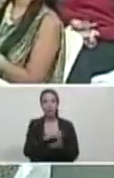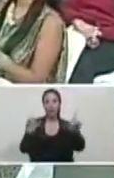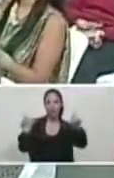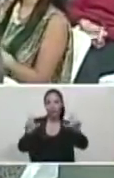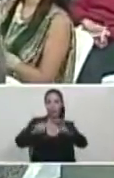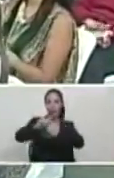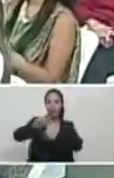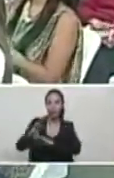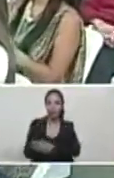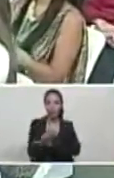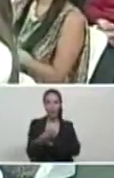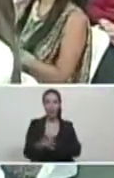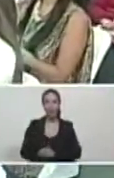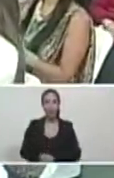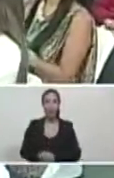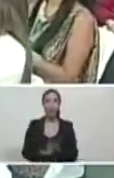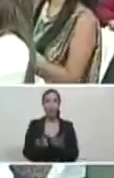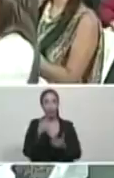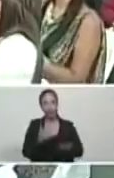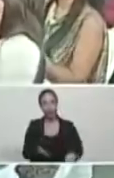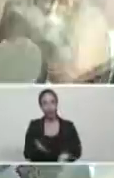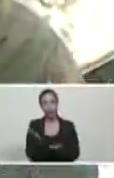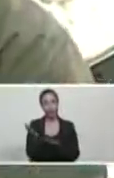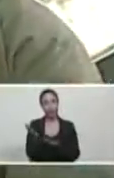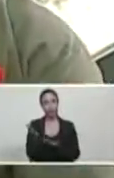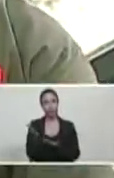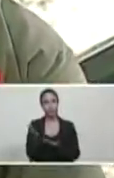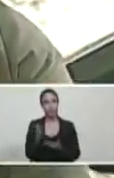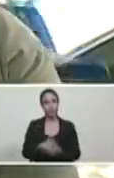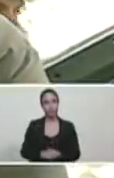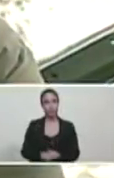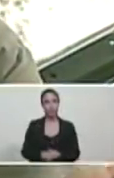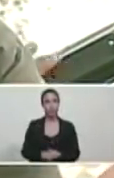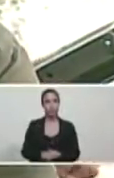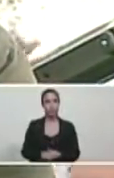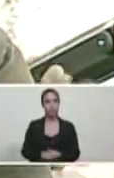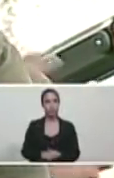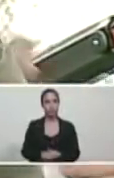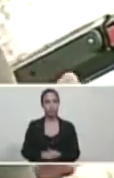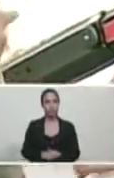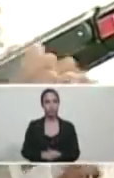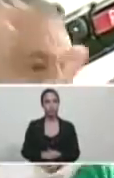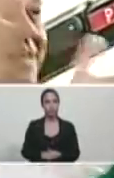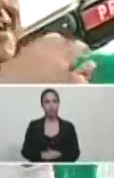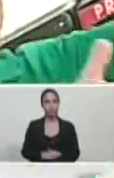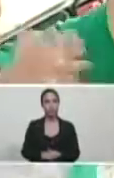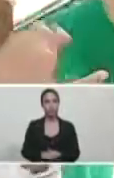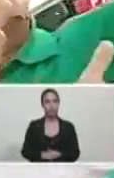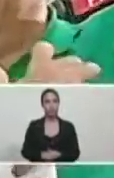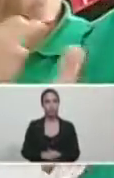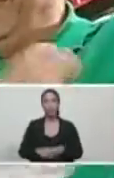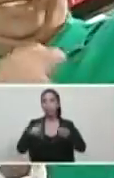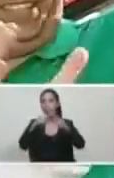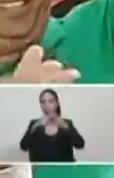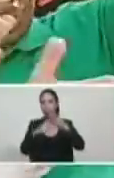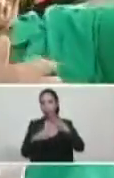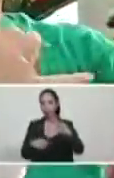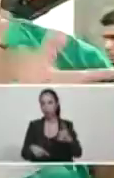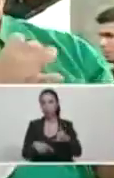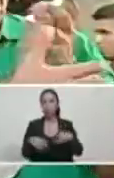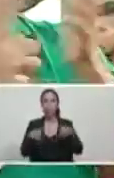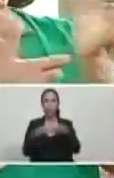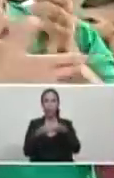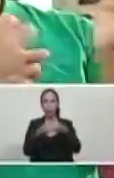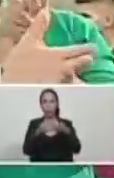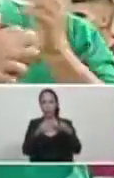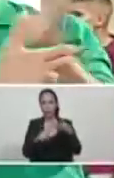canal del Movimiento por la Paz y la Vida, a la Casa del Artista, a Corazón Salsero, a Corazón